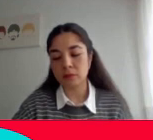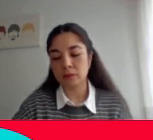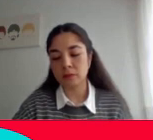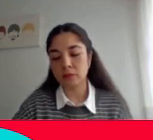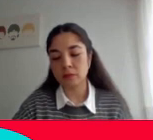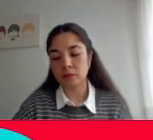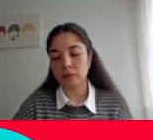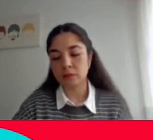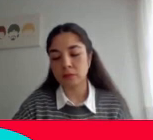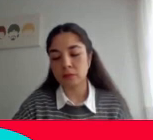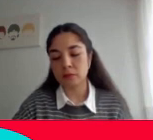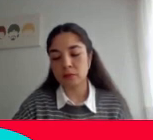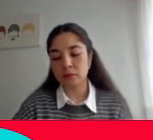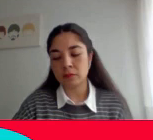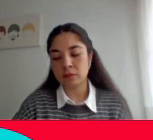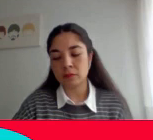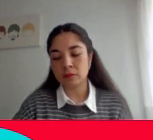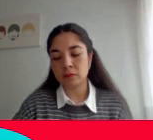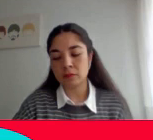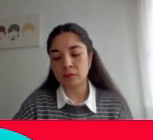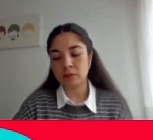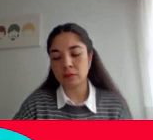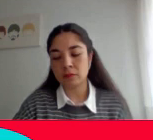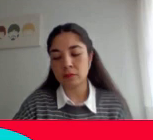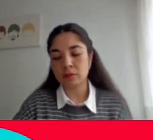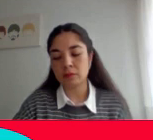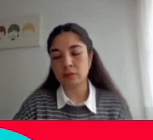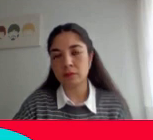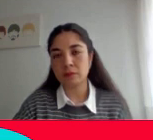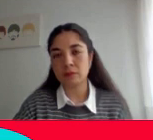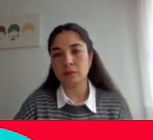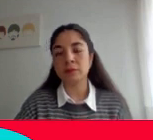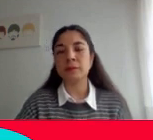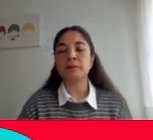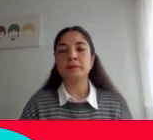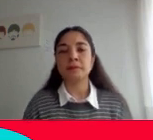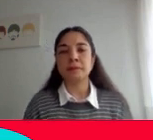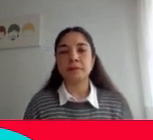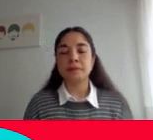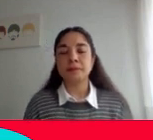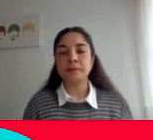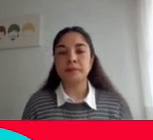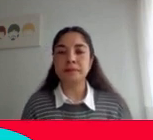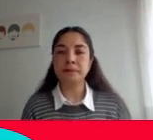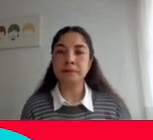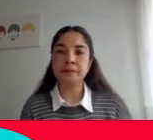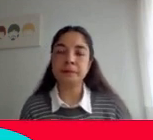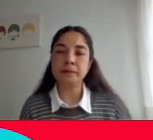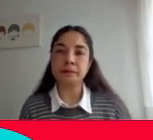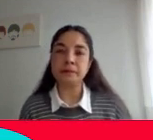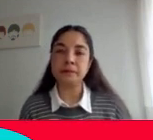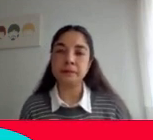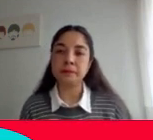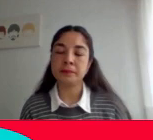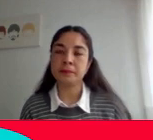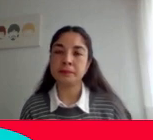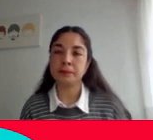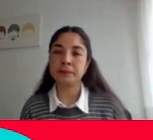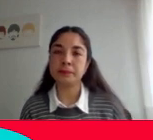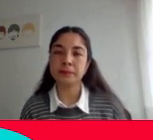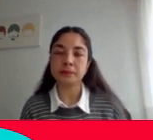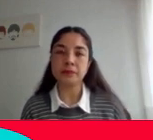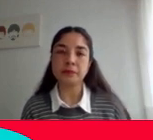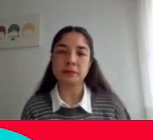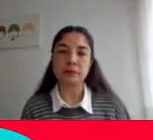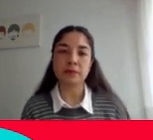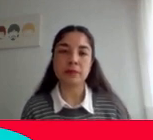en prevenir el desarrollo de enfermedad grave y la muerte. En eso todas han hecho lo mismo. Ahora, sabemos que hay algunas vacunas